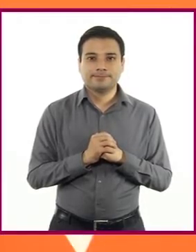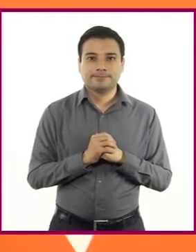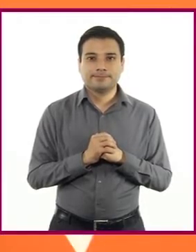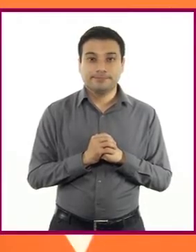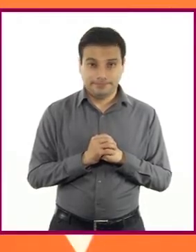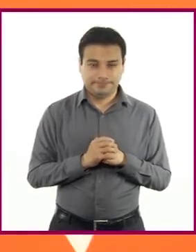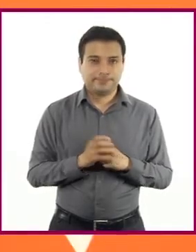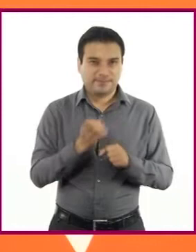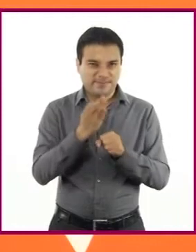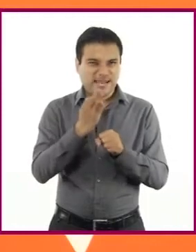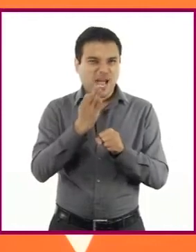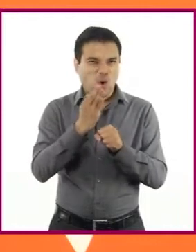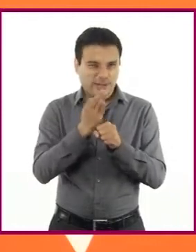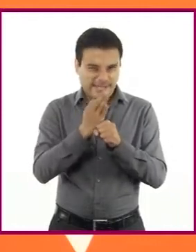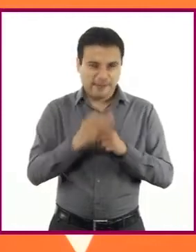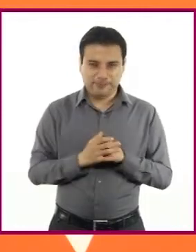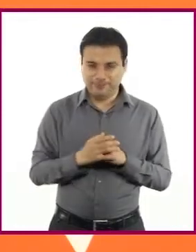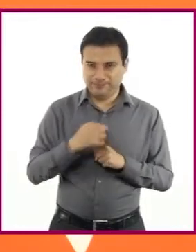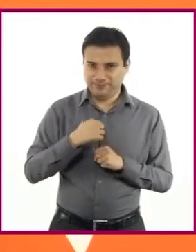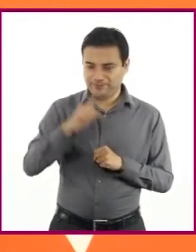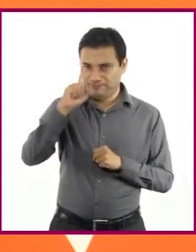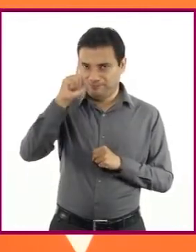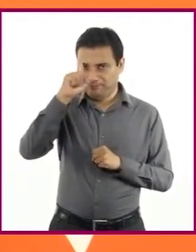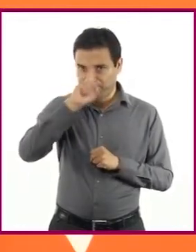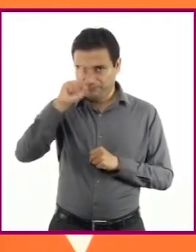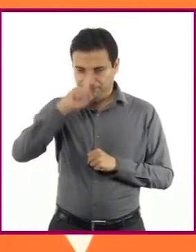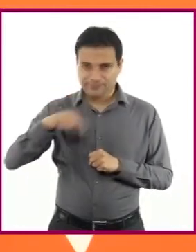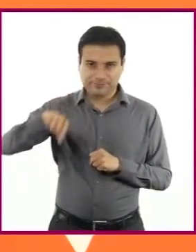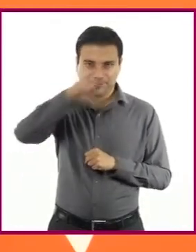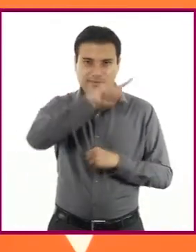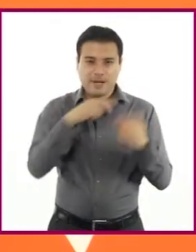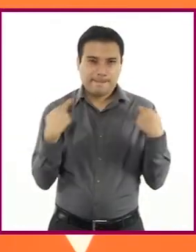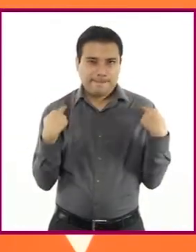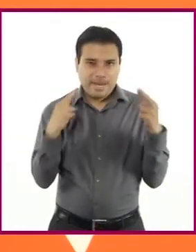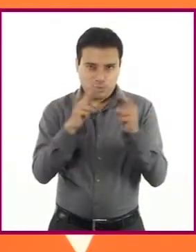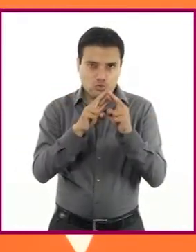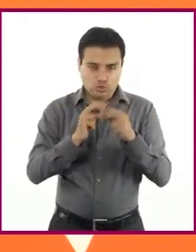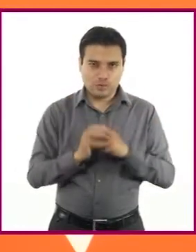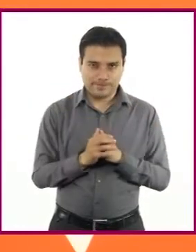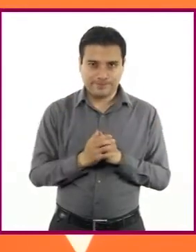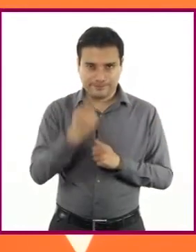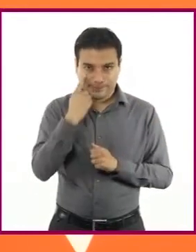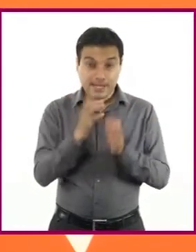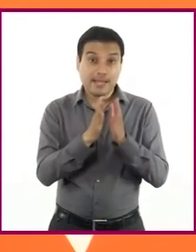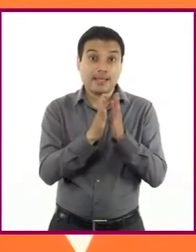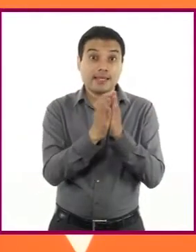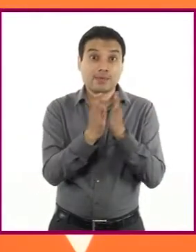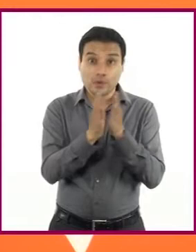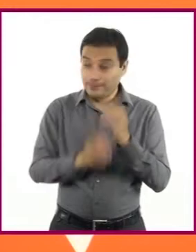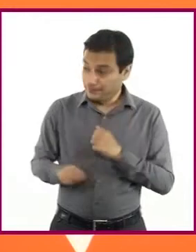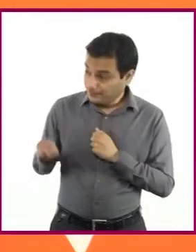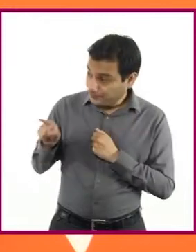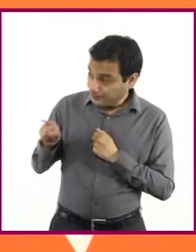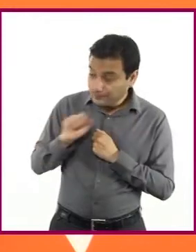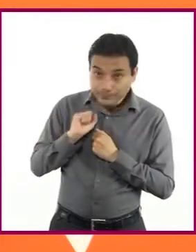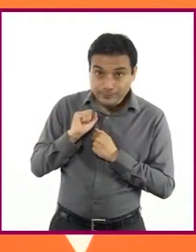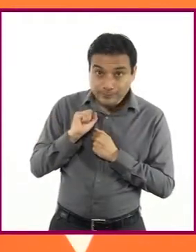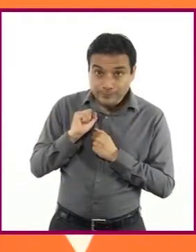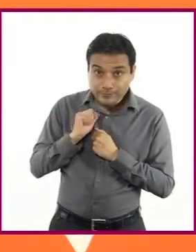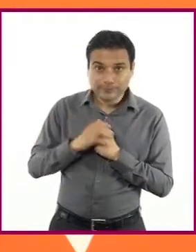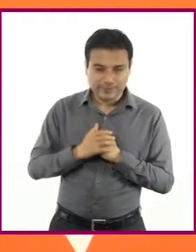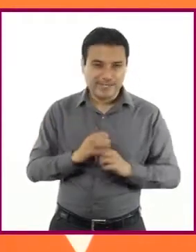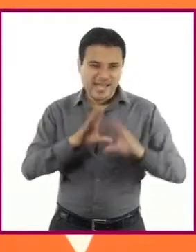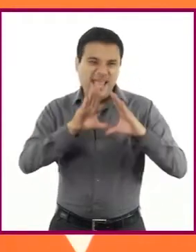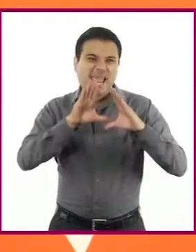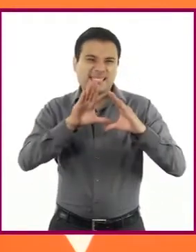En esta sección queremos compartir con nuestras compañeras y compañeros docentes el libro Enseñando Química, material